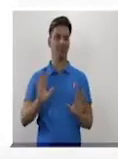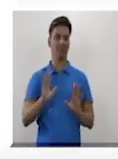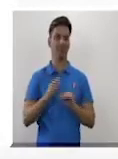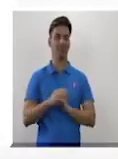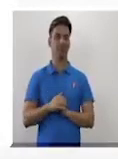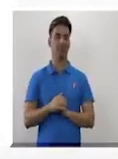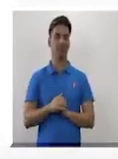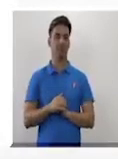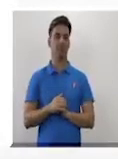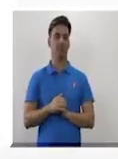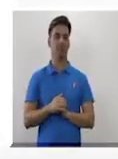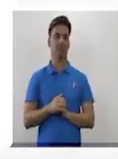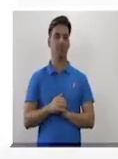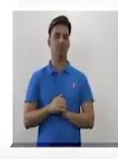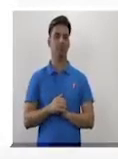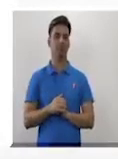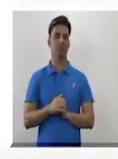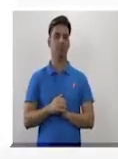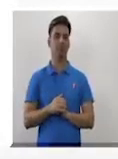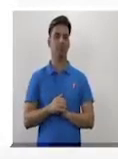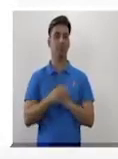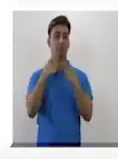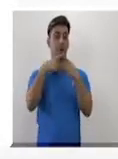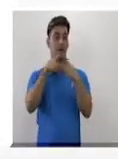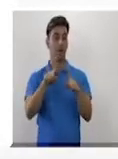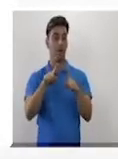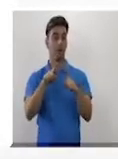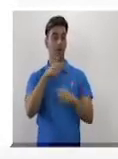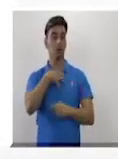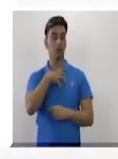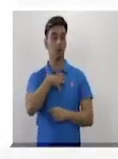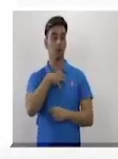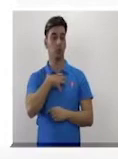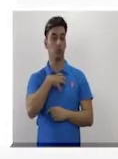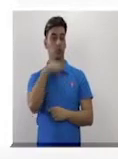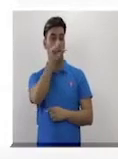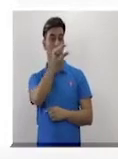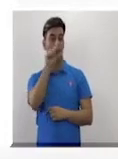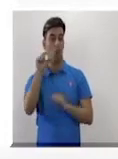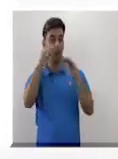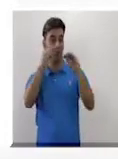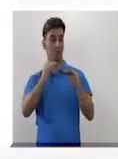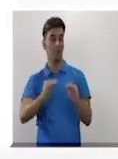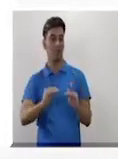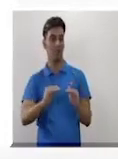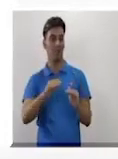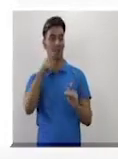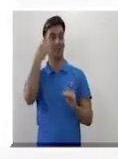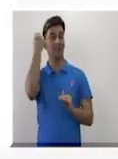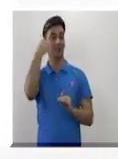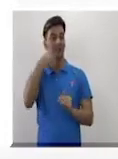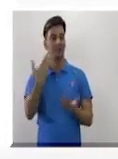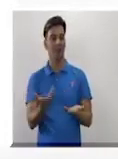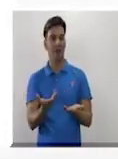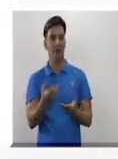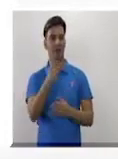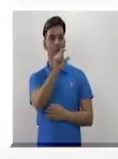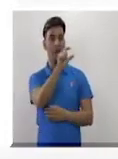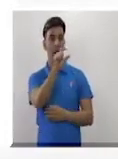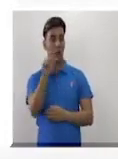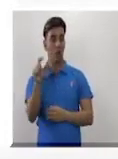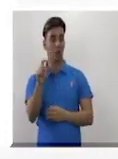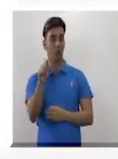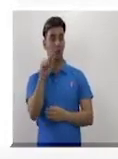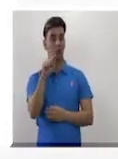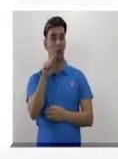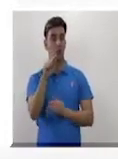esta parábola, de la de h en x. Pero tienes la ecuación de la función y sabes que en ese caso